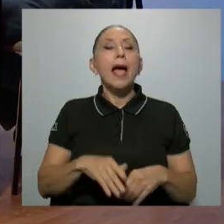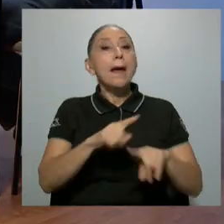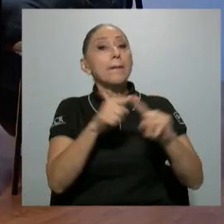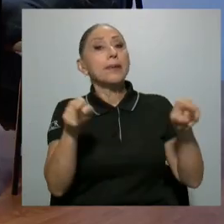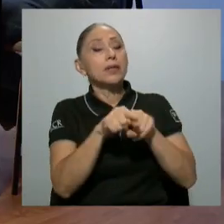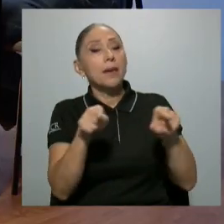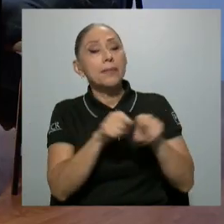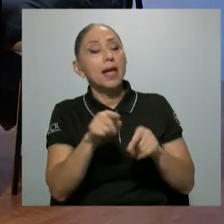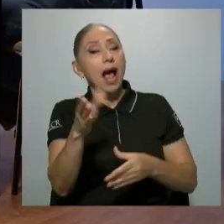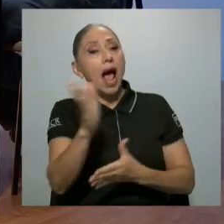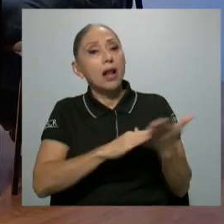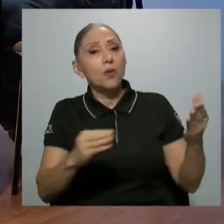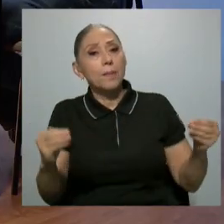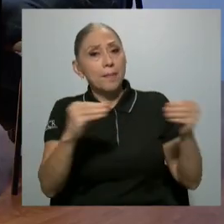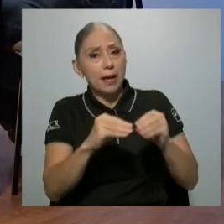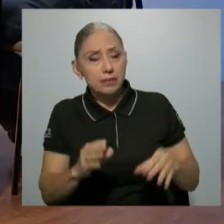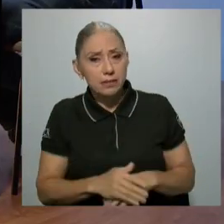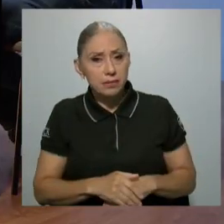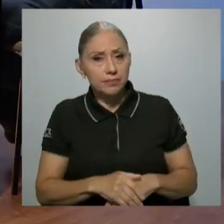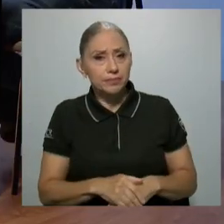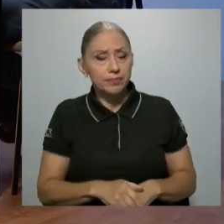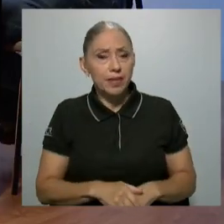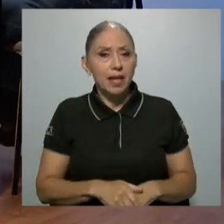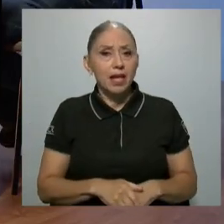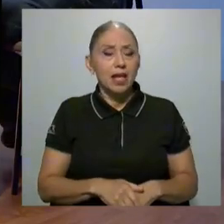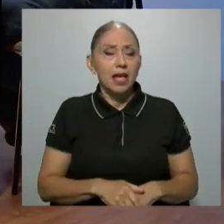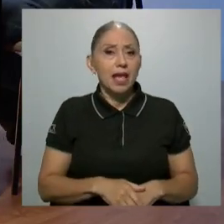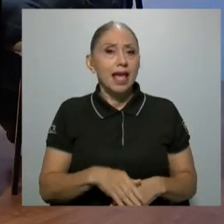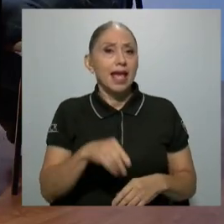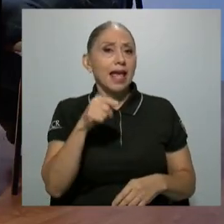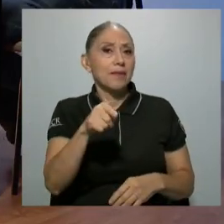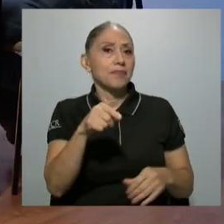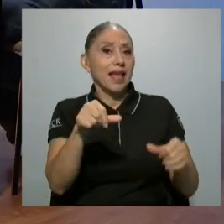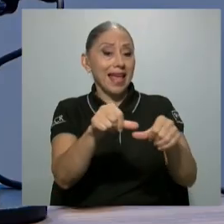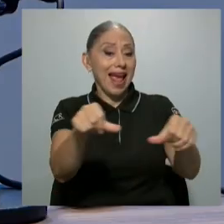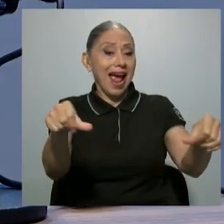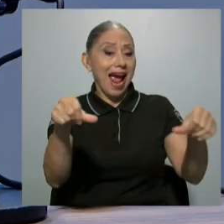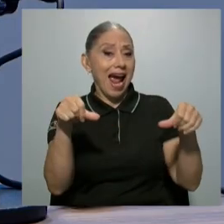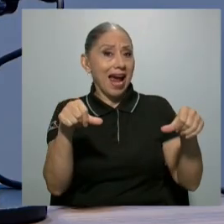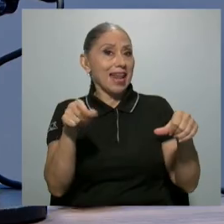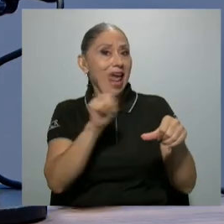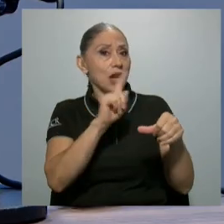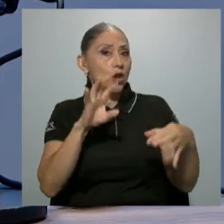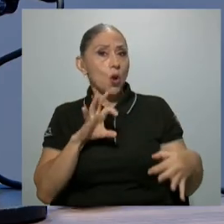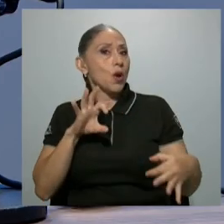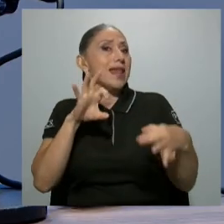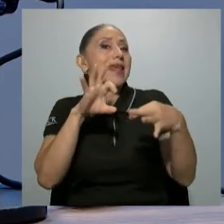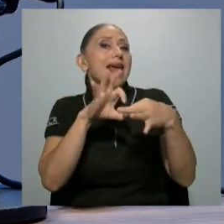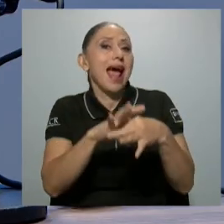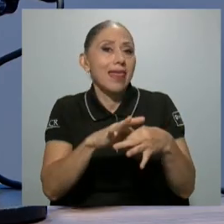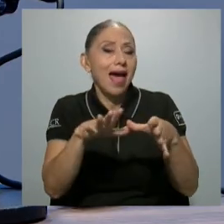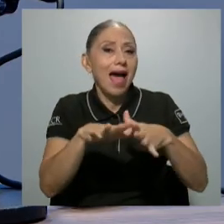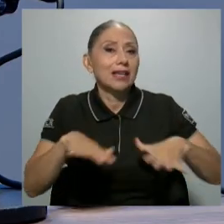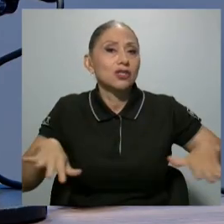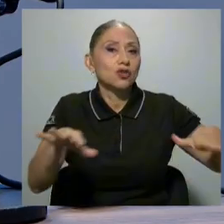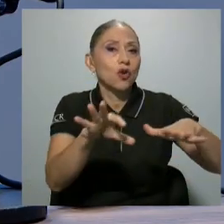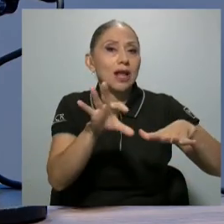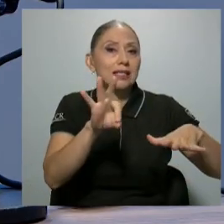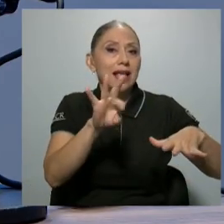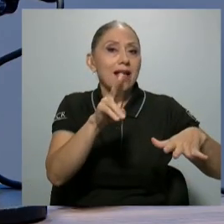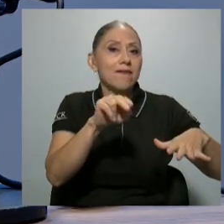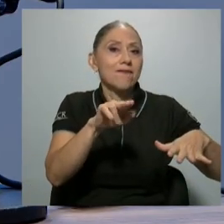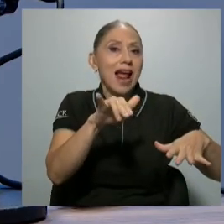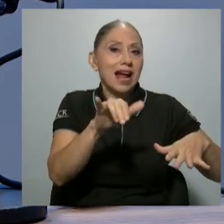El área no ligada a zonas francas crece como 2 o 3%.